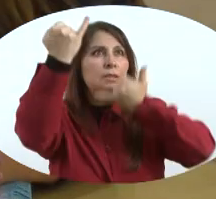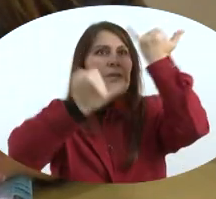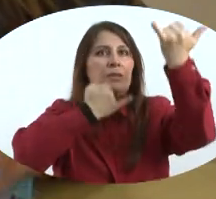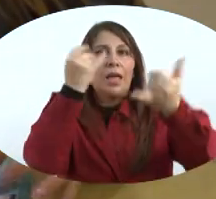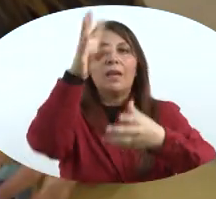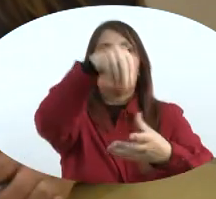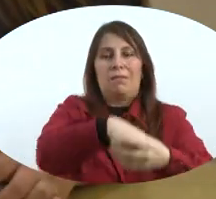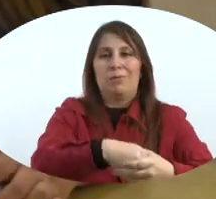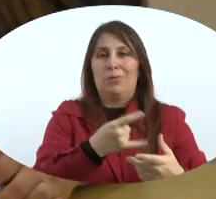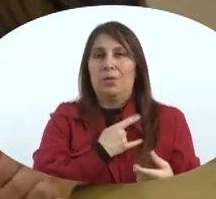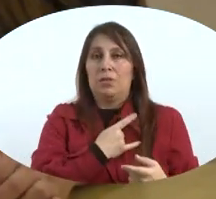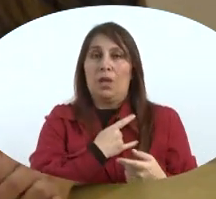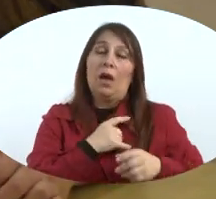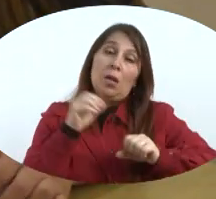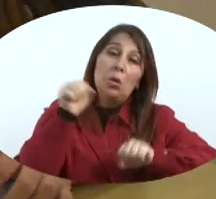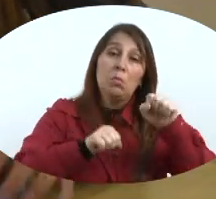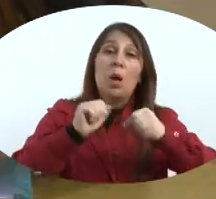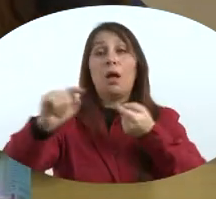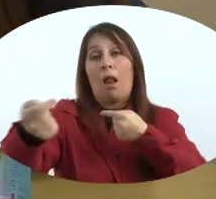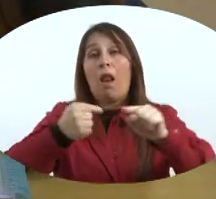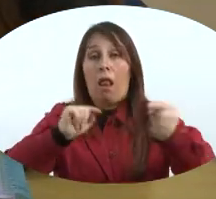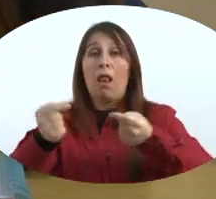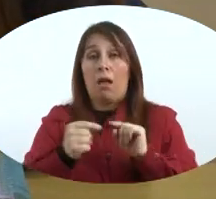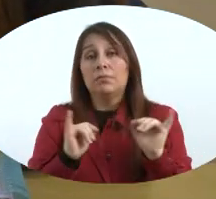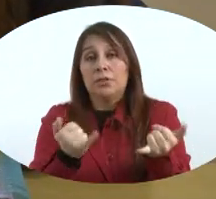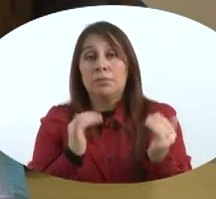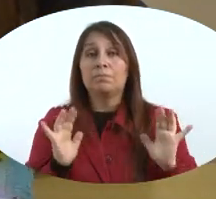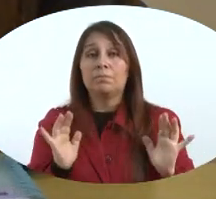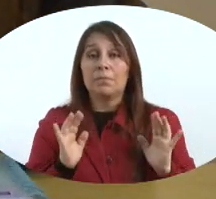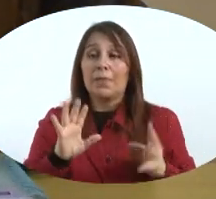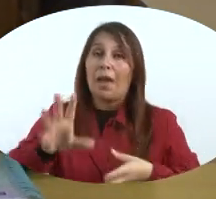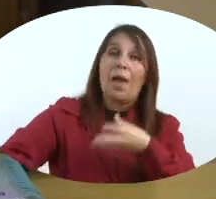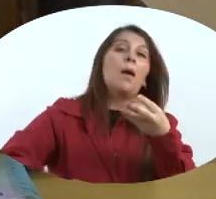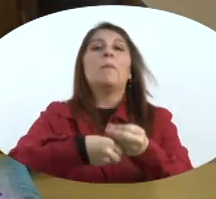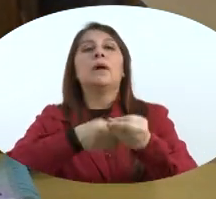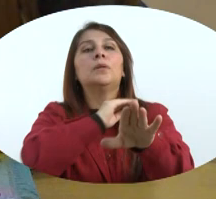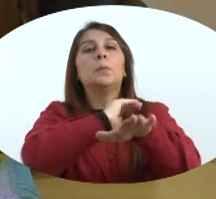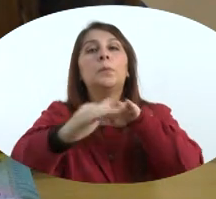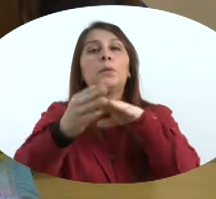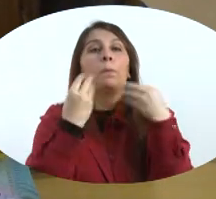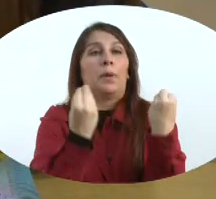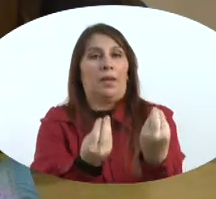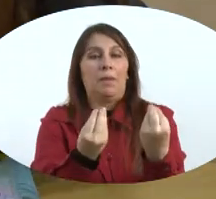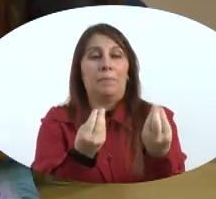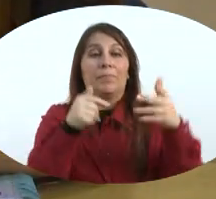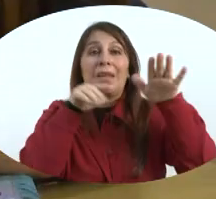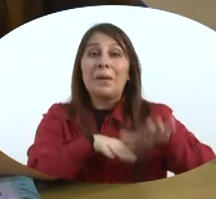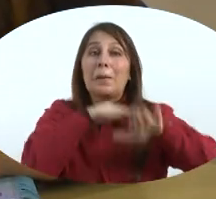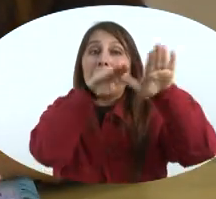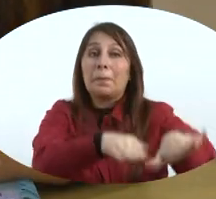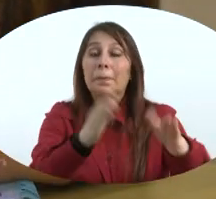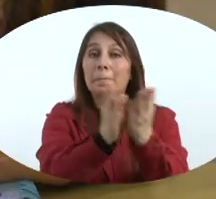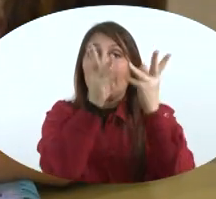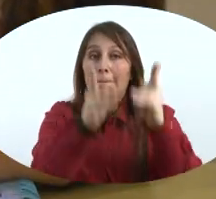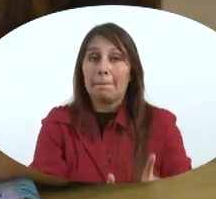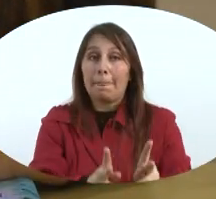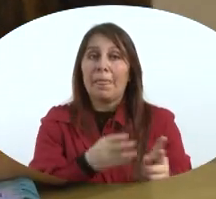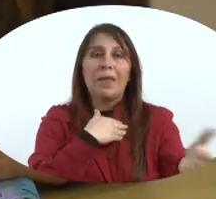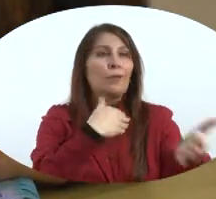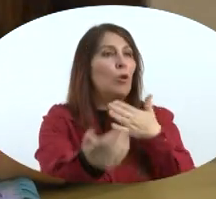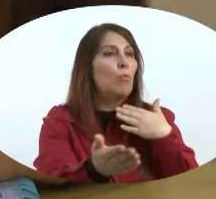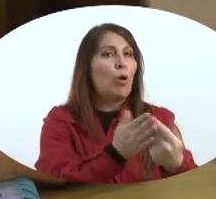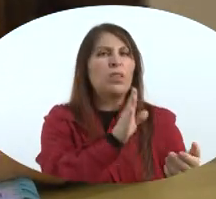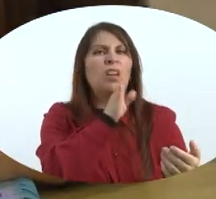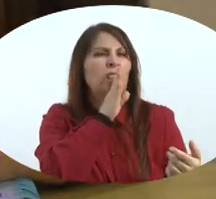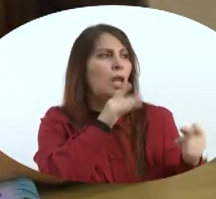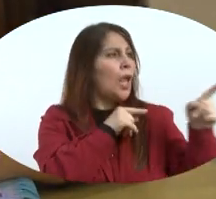universidad y queda abierto la discusión y una invitación adicional estas representaciones estudiantiles independientemente quien las